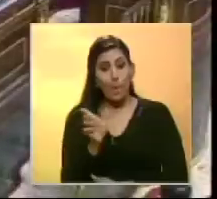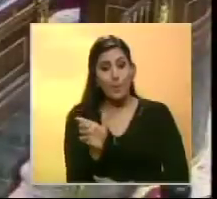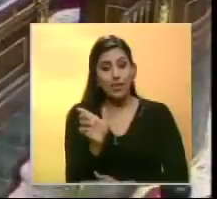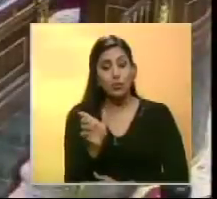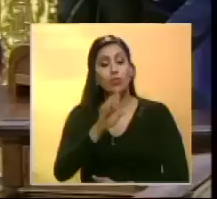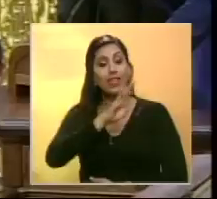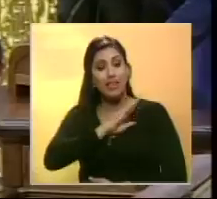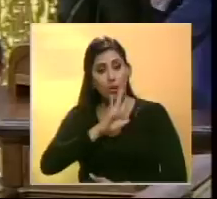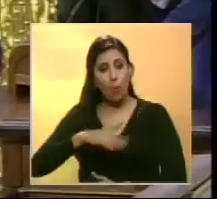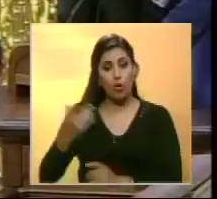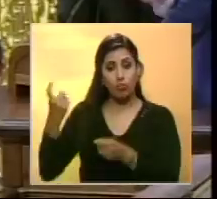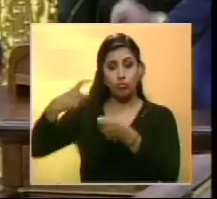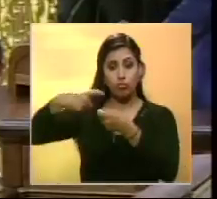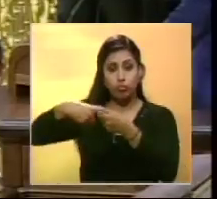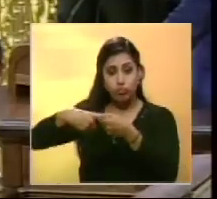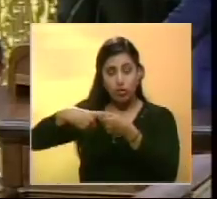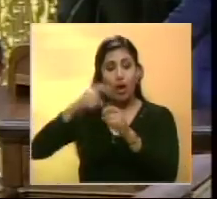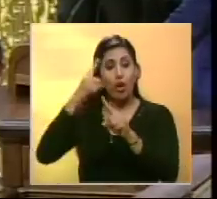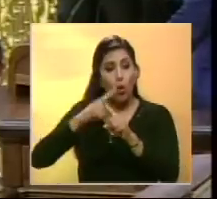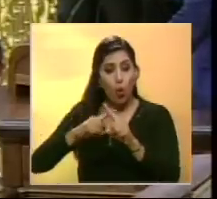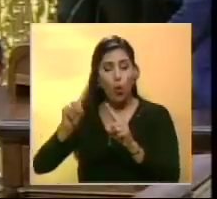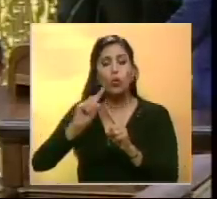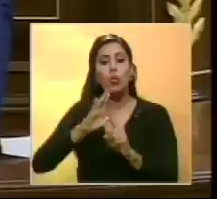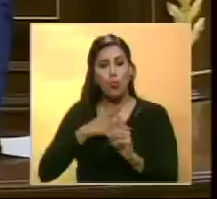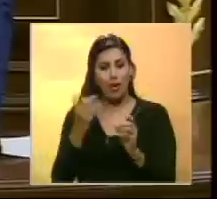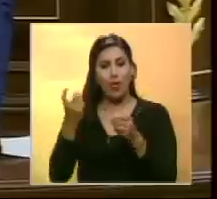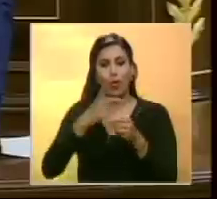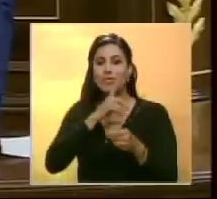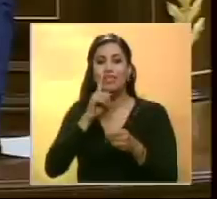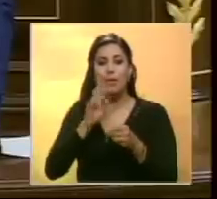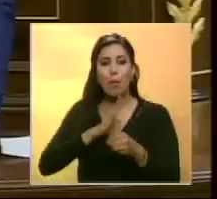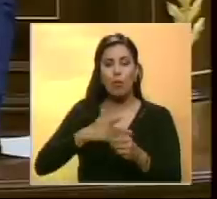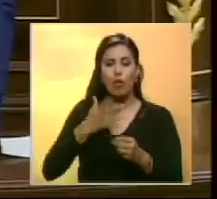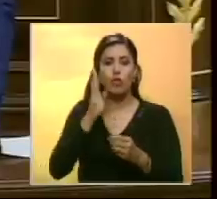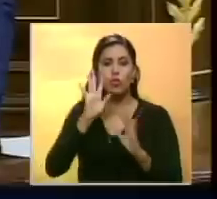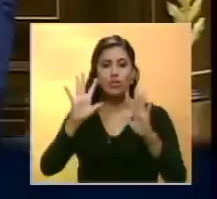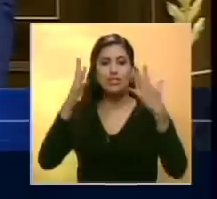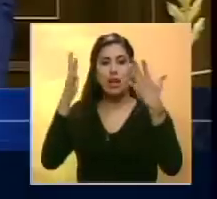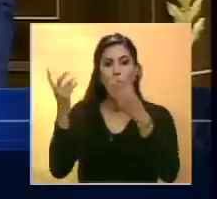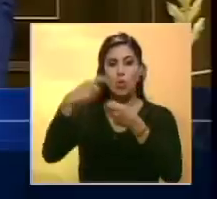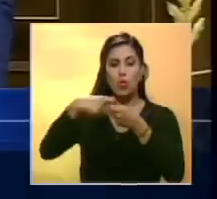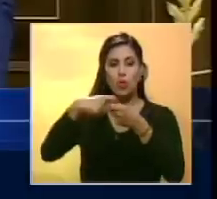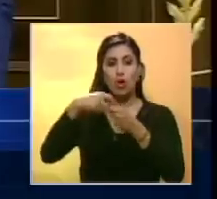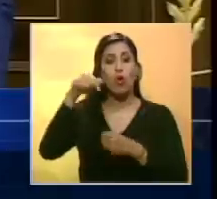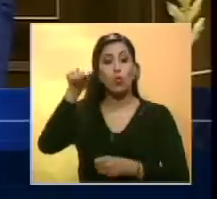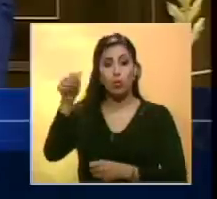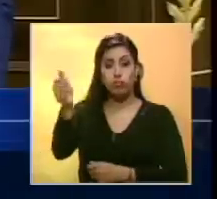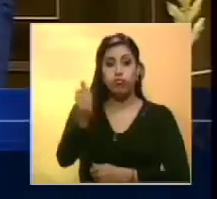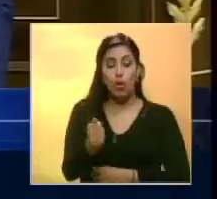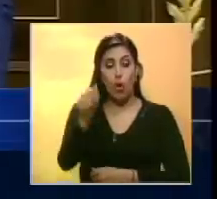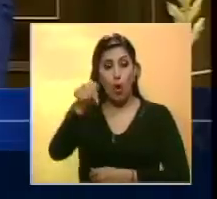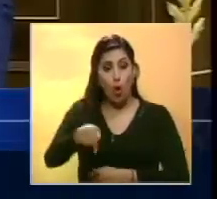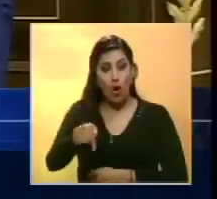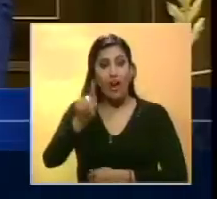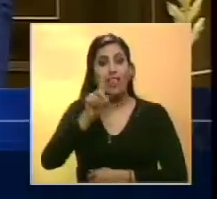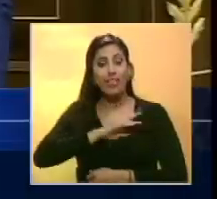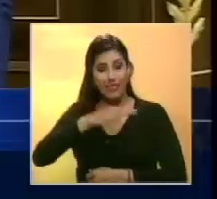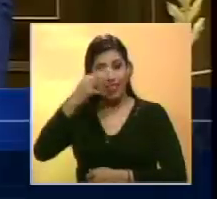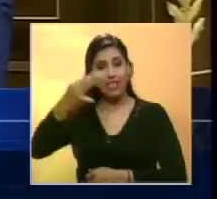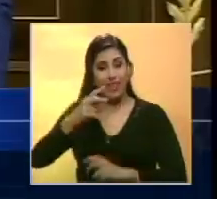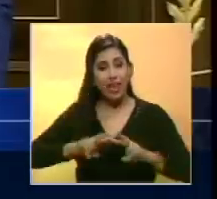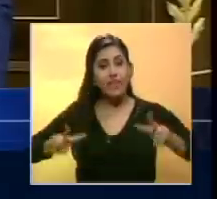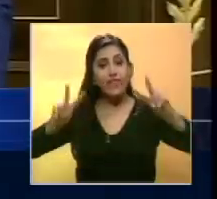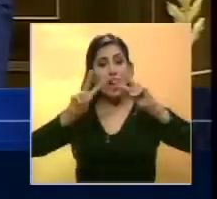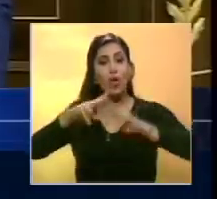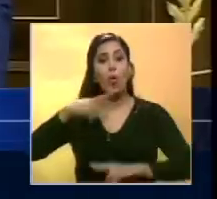con Podemos y ahora, paradójicamente, Podemos es una tabla de debería salvación. estar aquí hoy. Si hubiera tenido el coraje y la